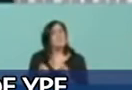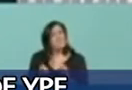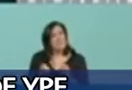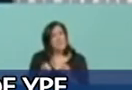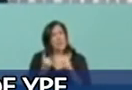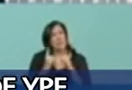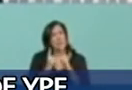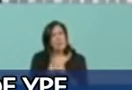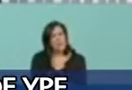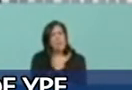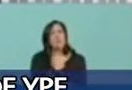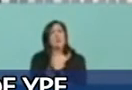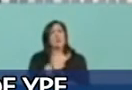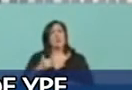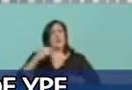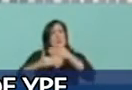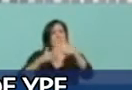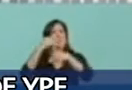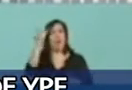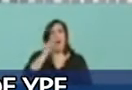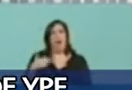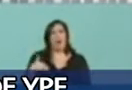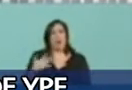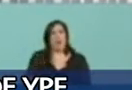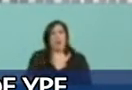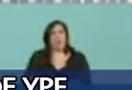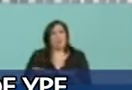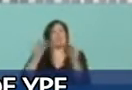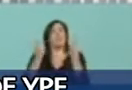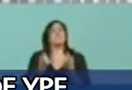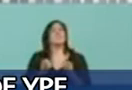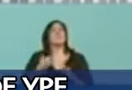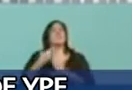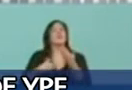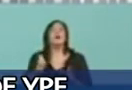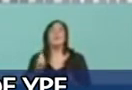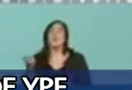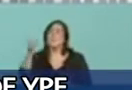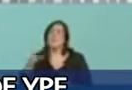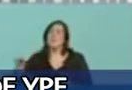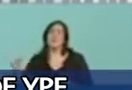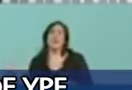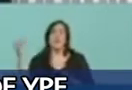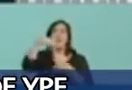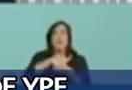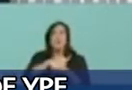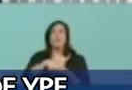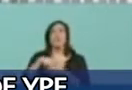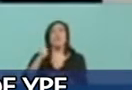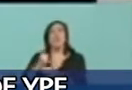seguir sosteniendo el crecimiento de la república argentina que es la inclusión y el trabajo de